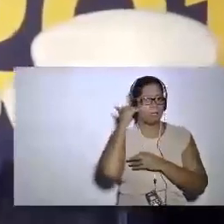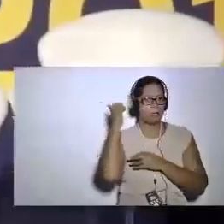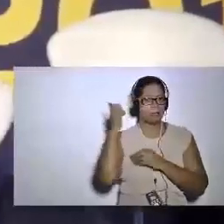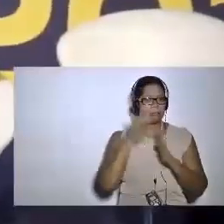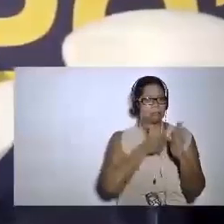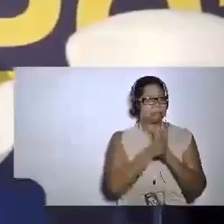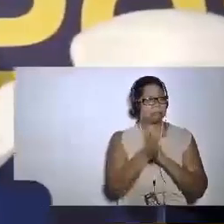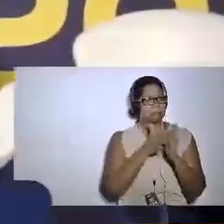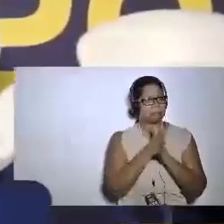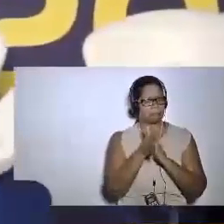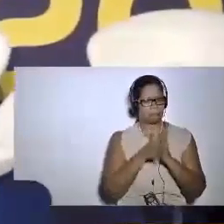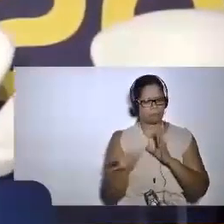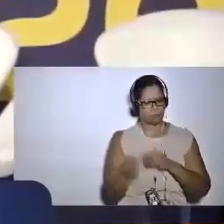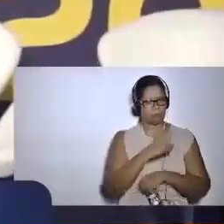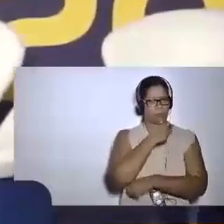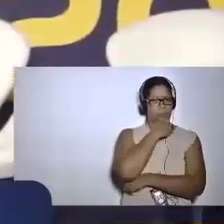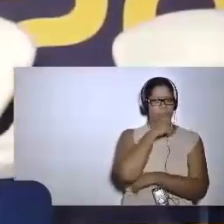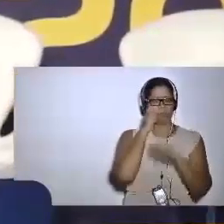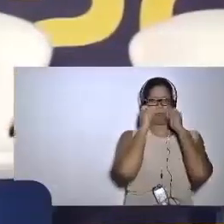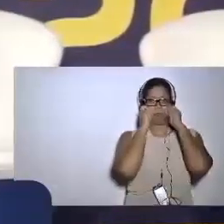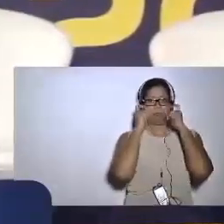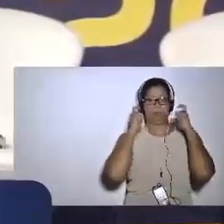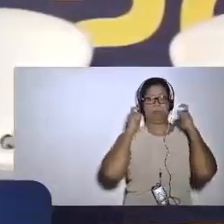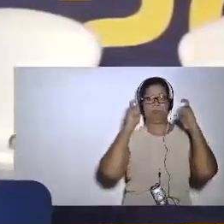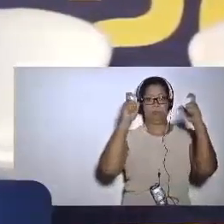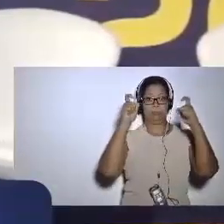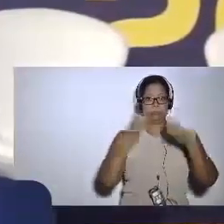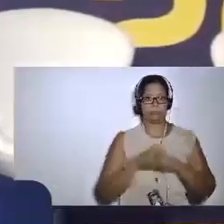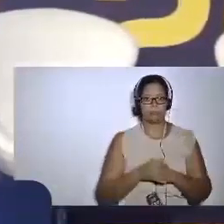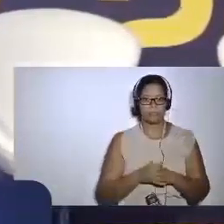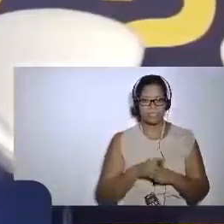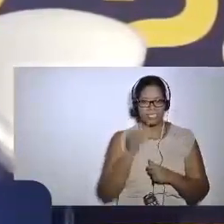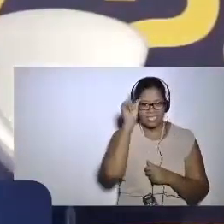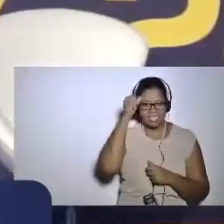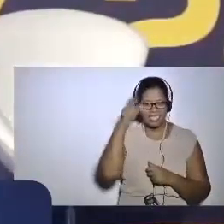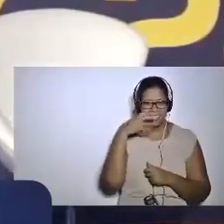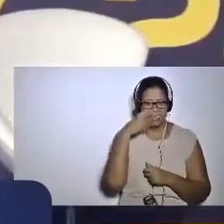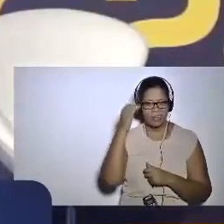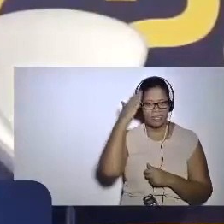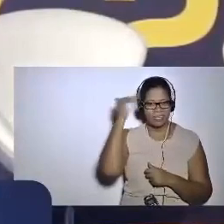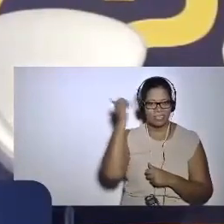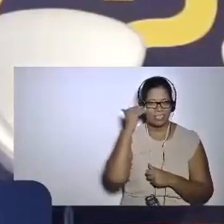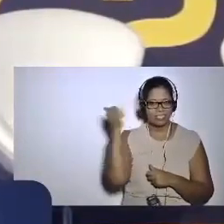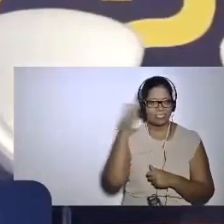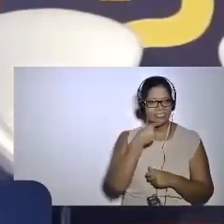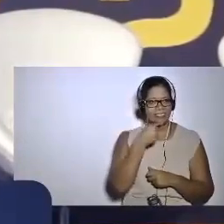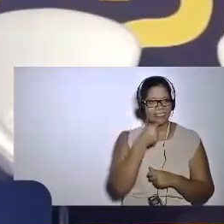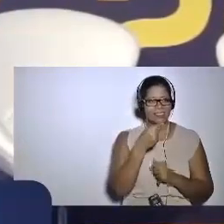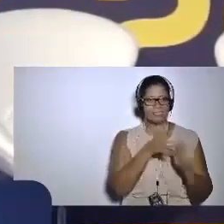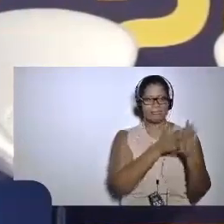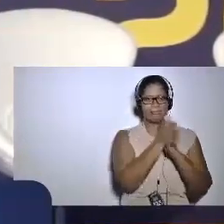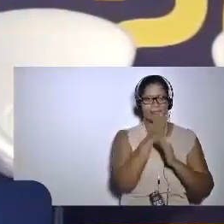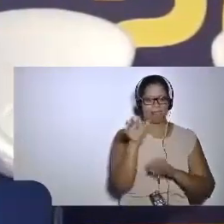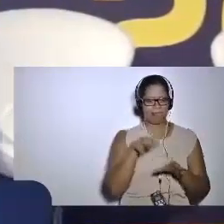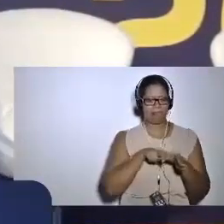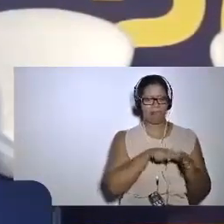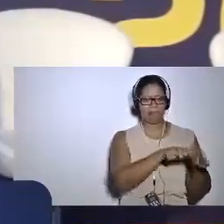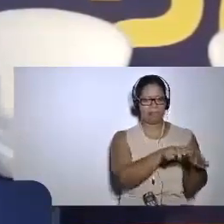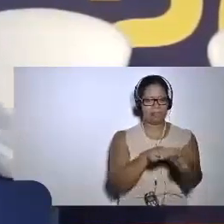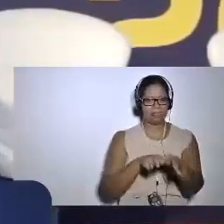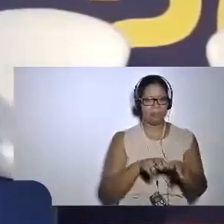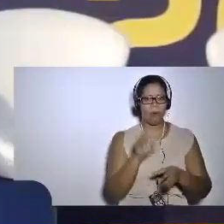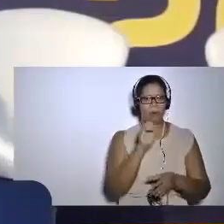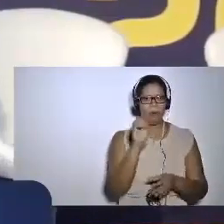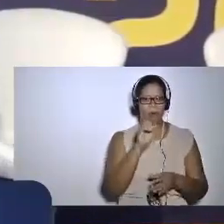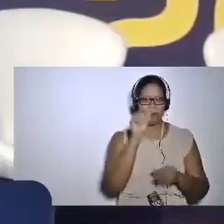sobre estos sistemas de taxi. Decían, bueno, estamos en estas con esta transferencia